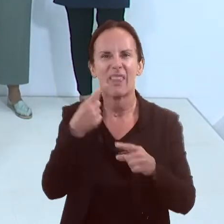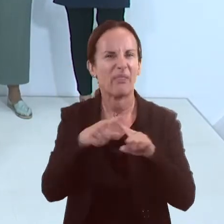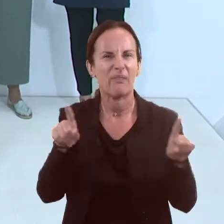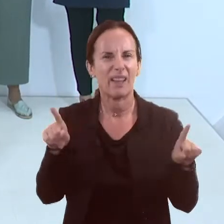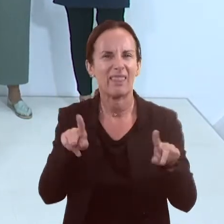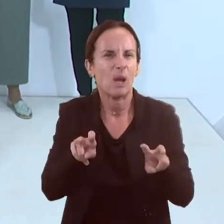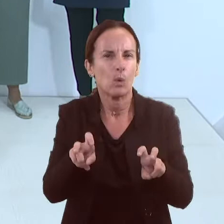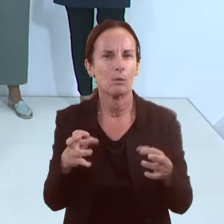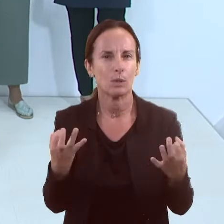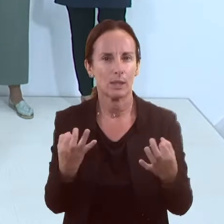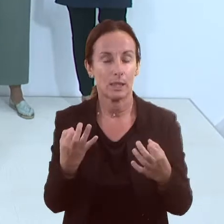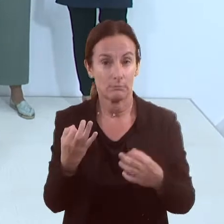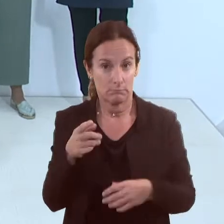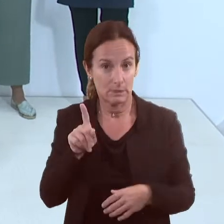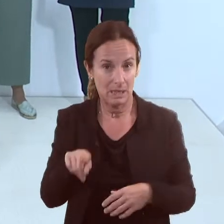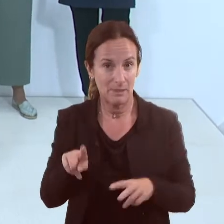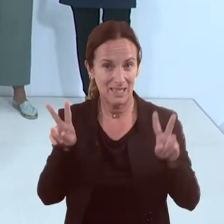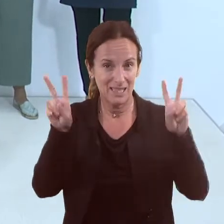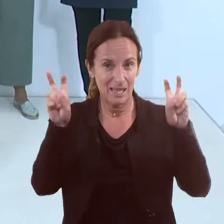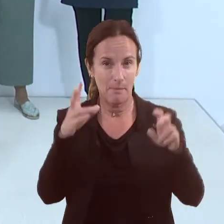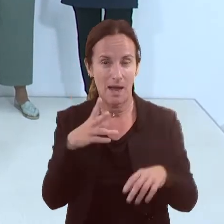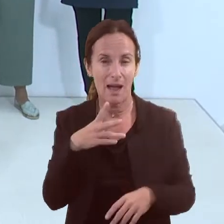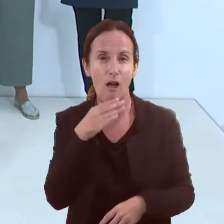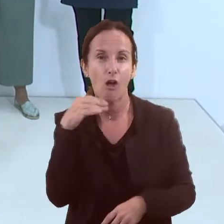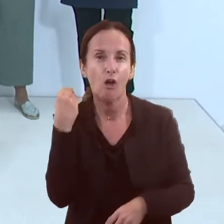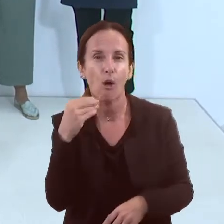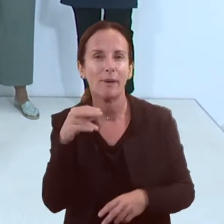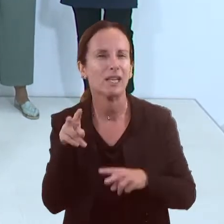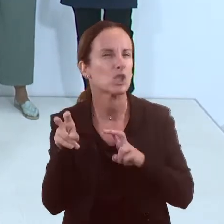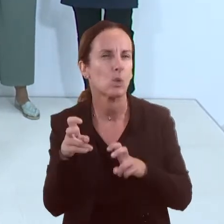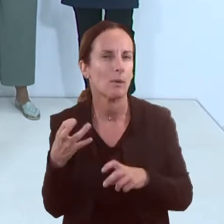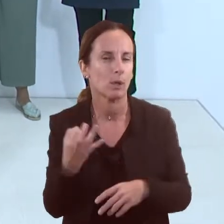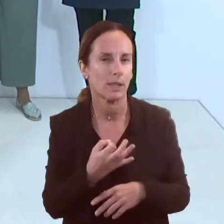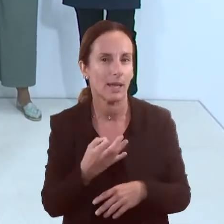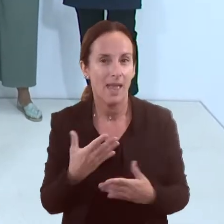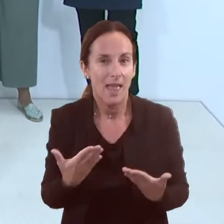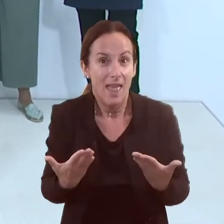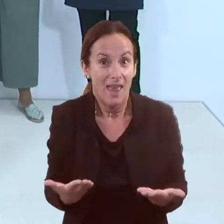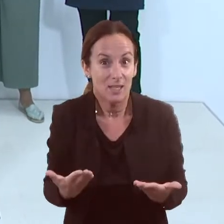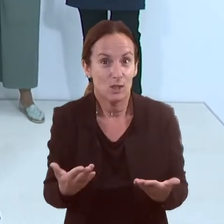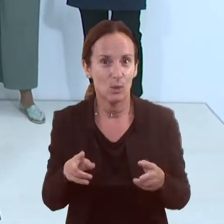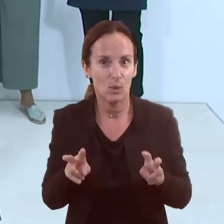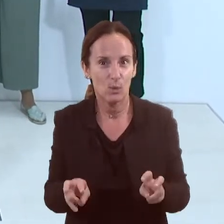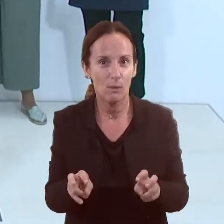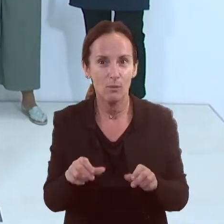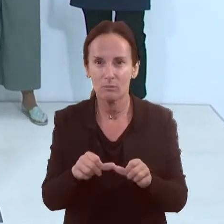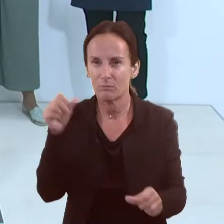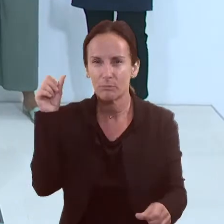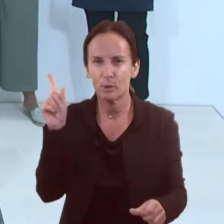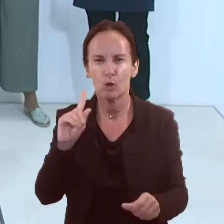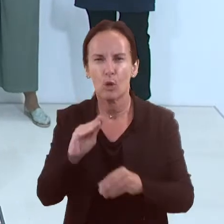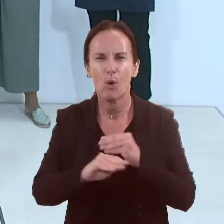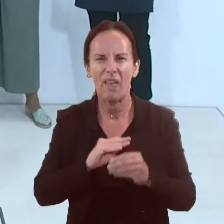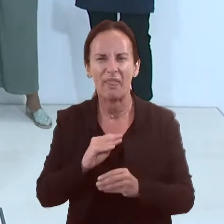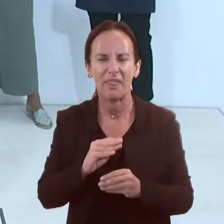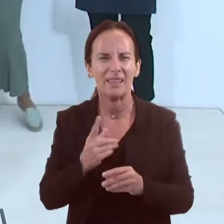caso de los jóvenes, un poco, ¿qué es lo novedoso, digamos? ¿Qué hacéis que no se está haciendo ahora?